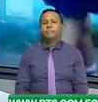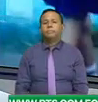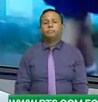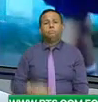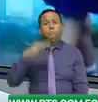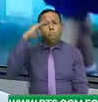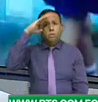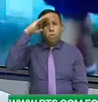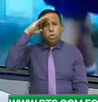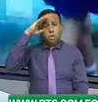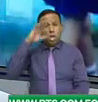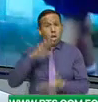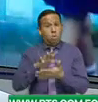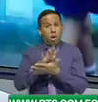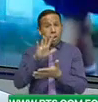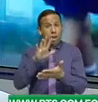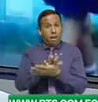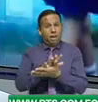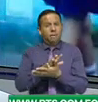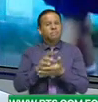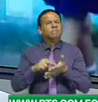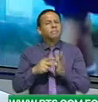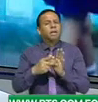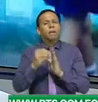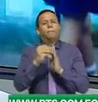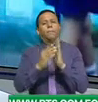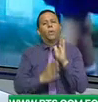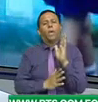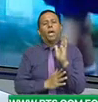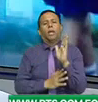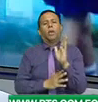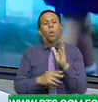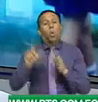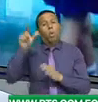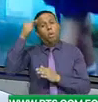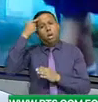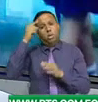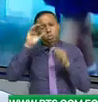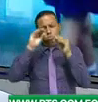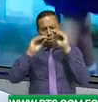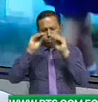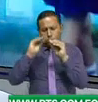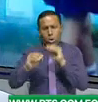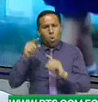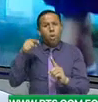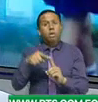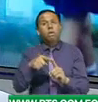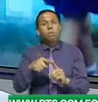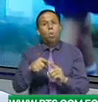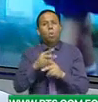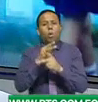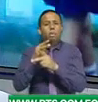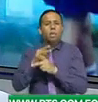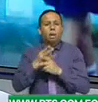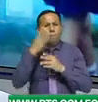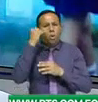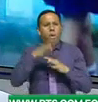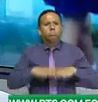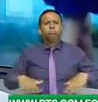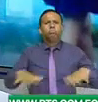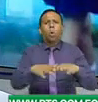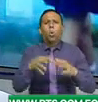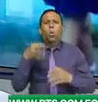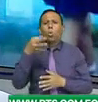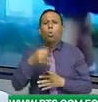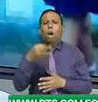Policía escolar es el proyecto en el que trabaja el gabinete de gobierno tras la ola de violencia que ha sufrido el Cantón Durán,